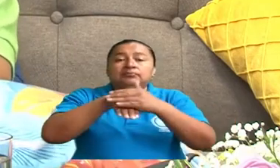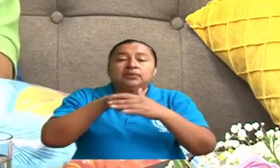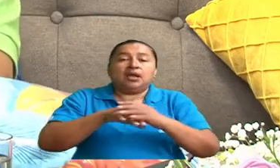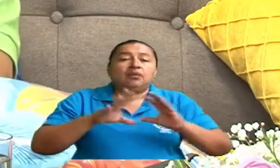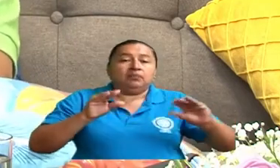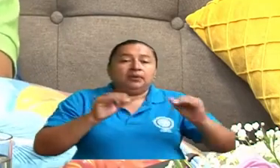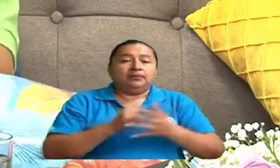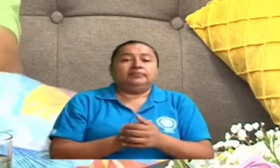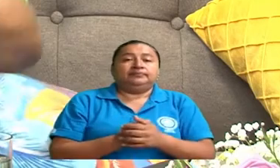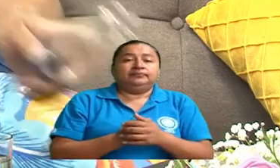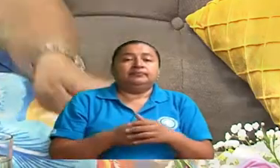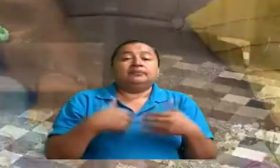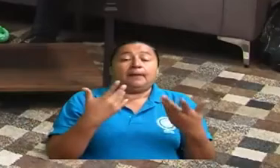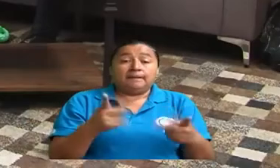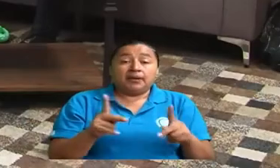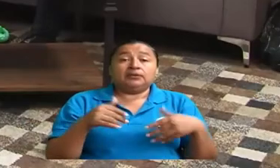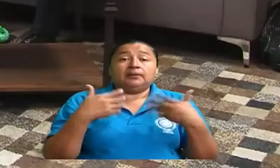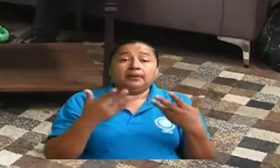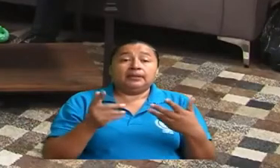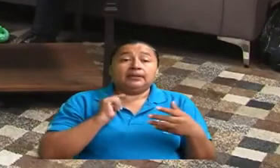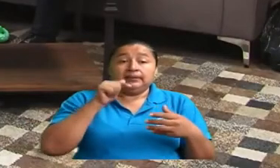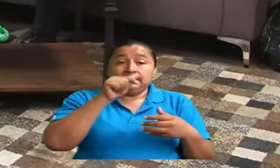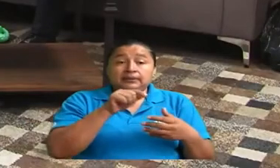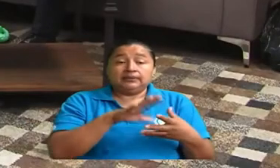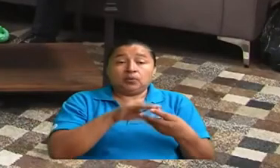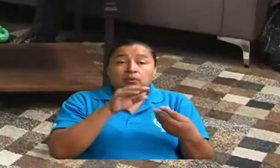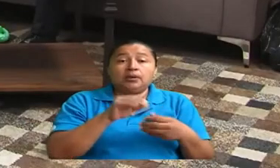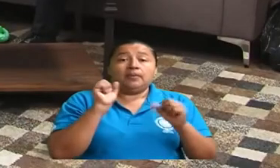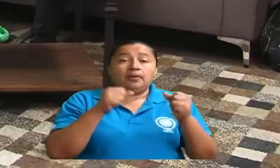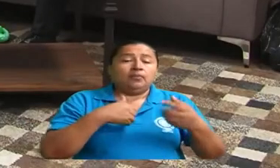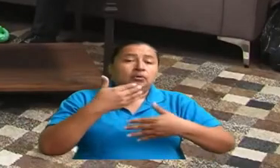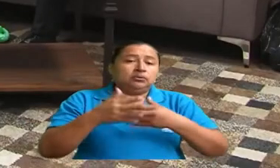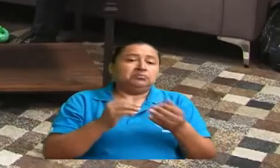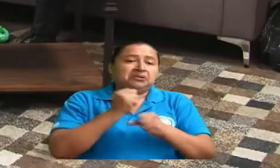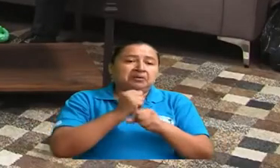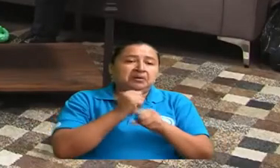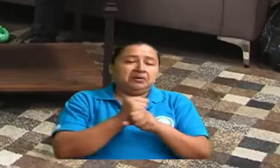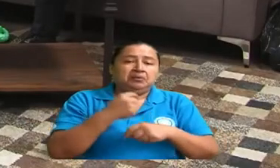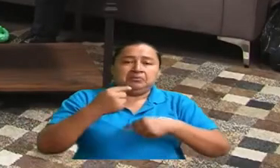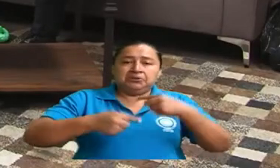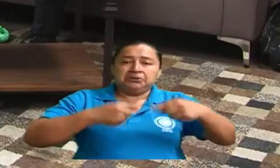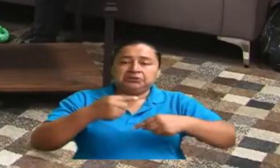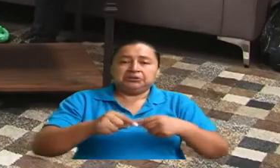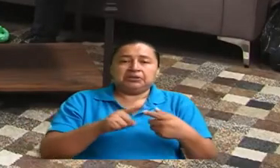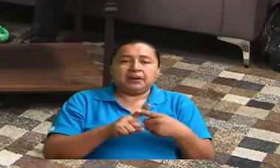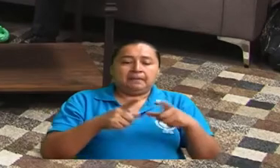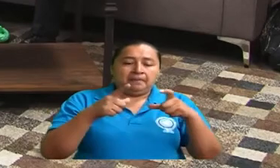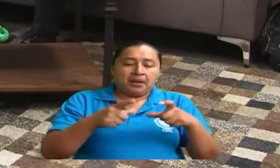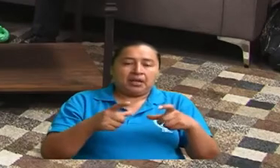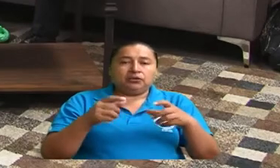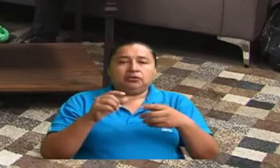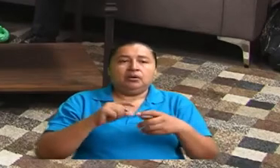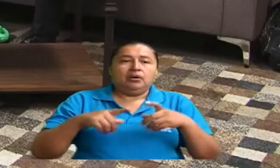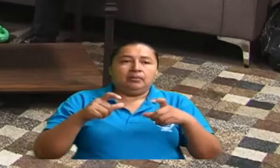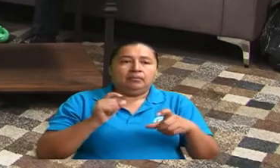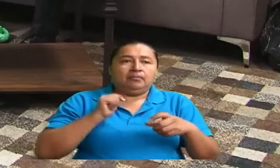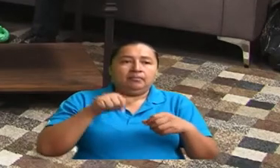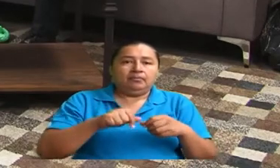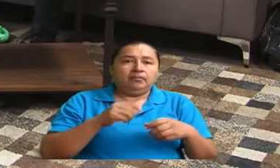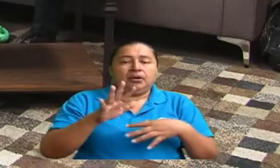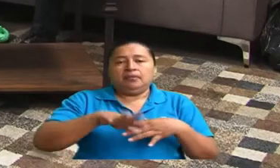almohadas, ¿ya? Pero también de esa guasa podemos procesar los platos, podemos procesar vasos, panas. El producto, ¿verdad?, base